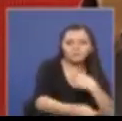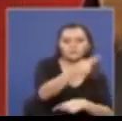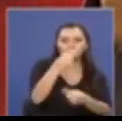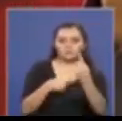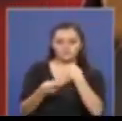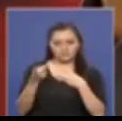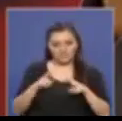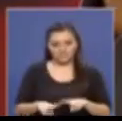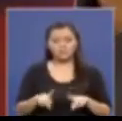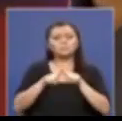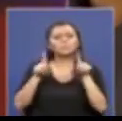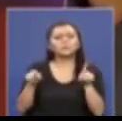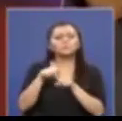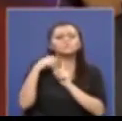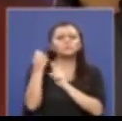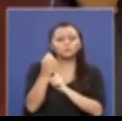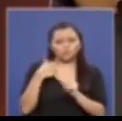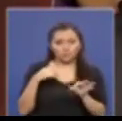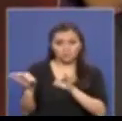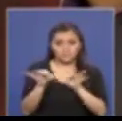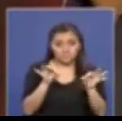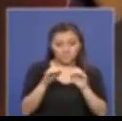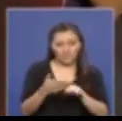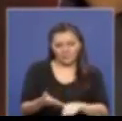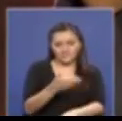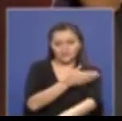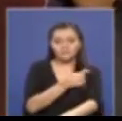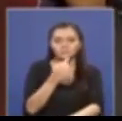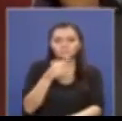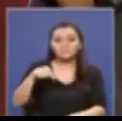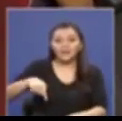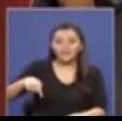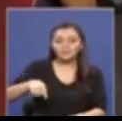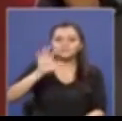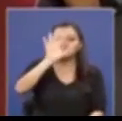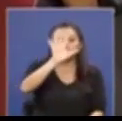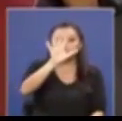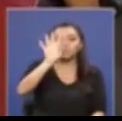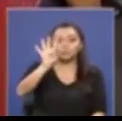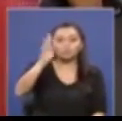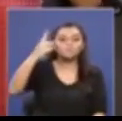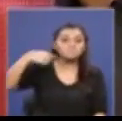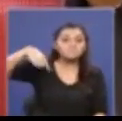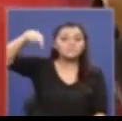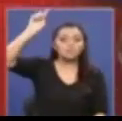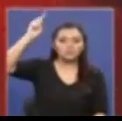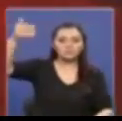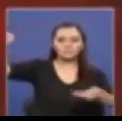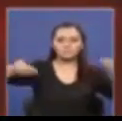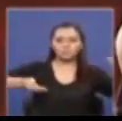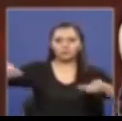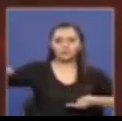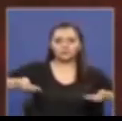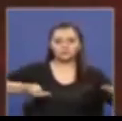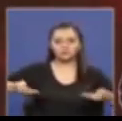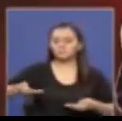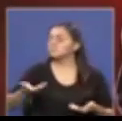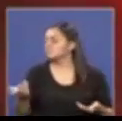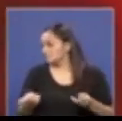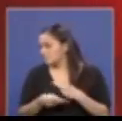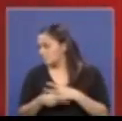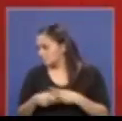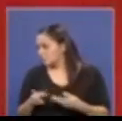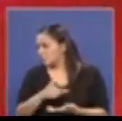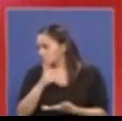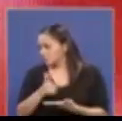dada la situación, esto fue lo que expliqué al inicio, se ha puesto una cuota de 54 millones de importaciones. Nunca me averiguaron la producción